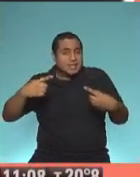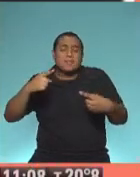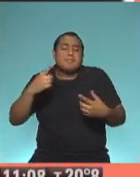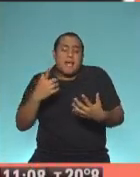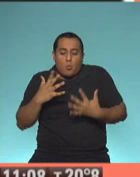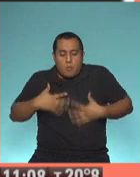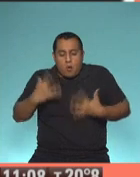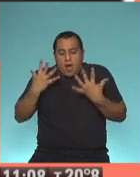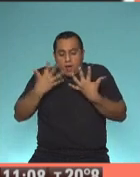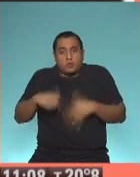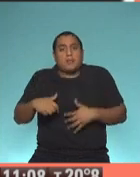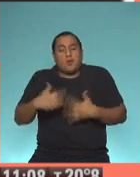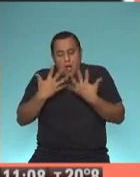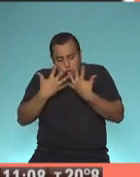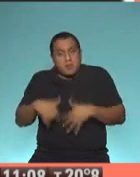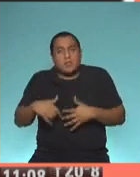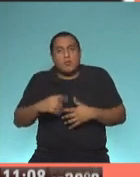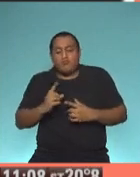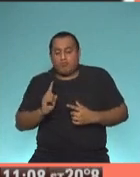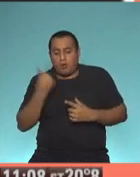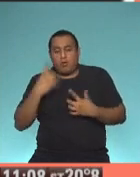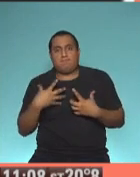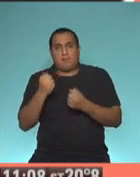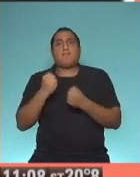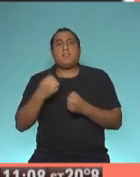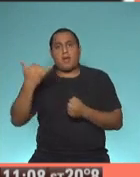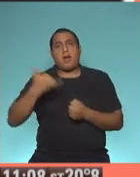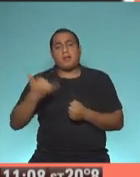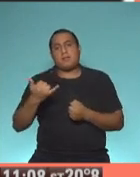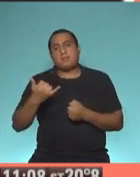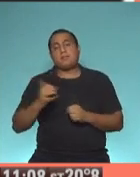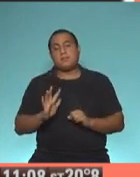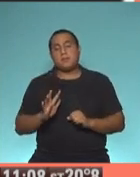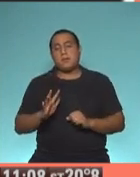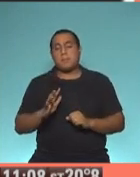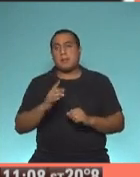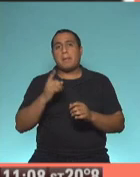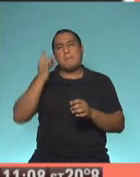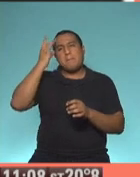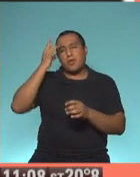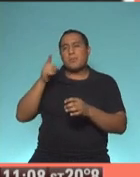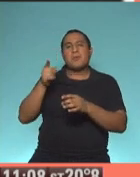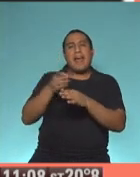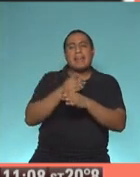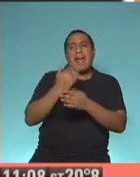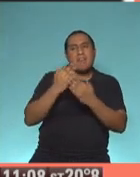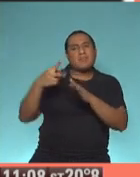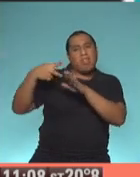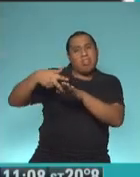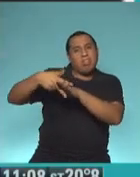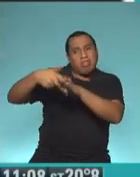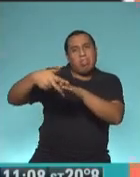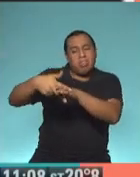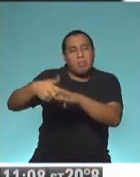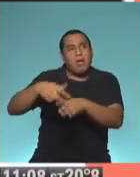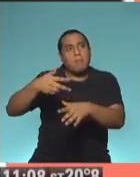Sí, Fernando, hubo justo en la parte en la que estabas diciéndonos lo de que ningún infectado volvía nuevamente y se cortó un poquito. Me gustaría que lo repitas